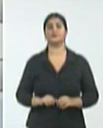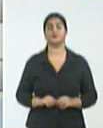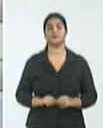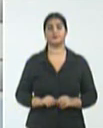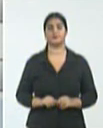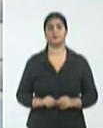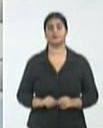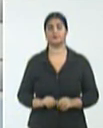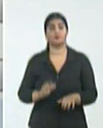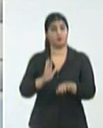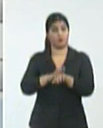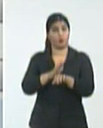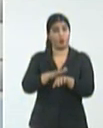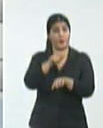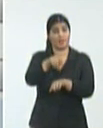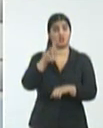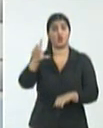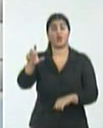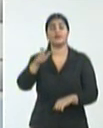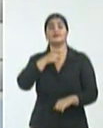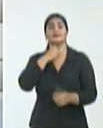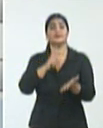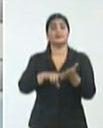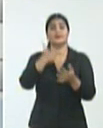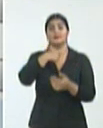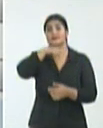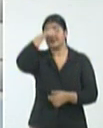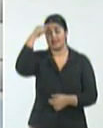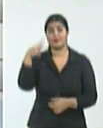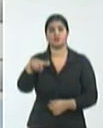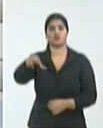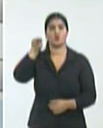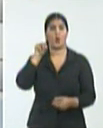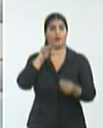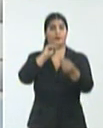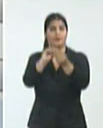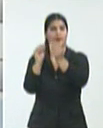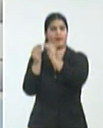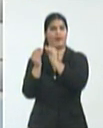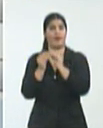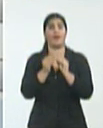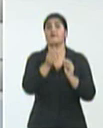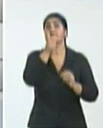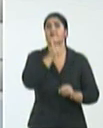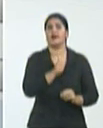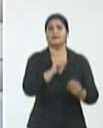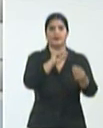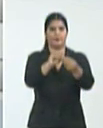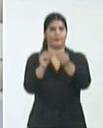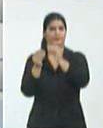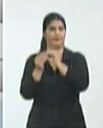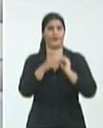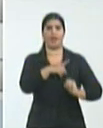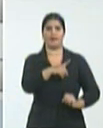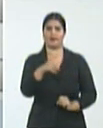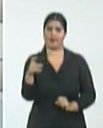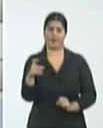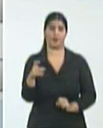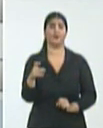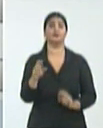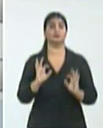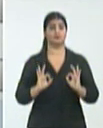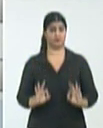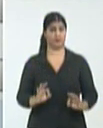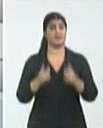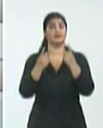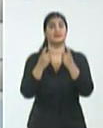provocan un contagio mucho más fácil, por lo tanto, mucha más protección para evitar contagiarse. De esta